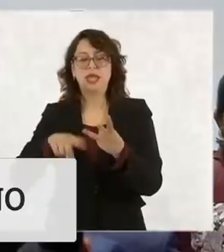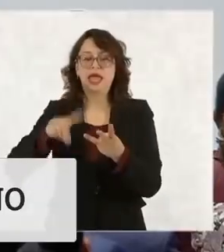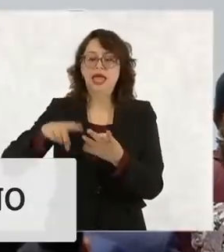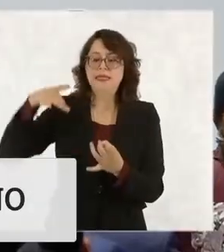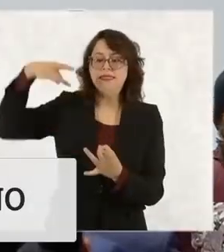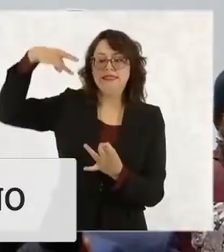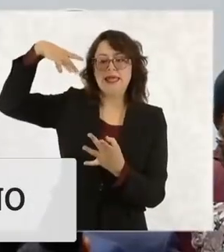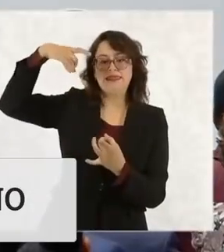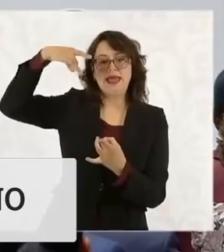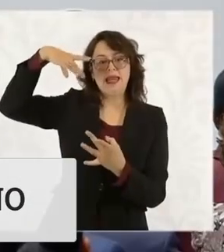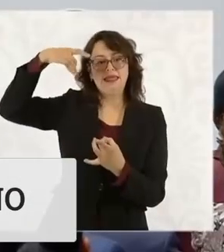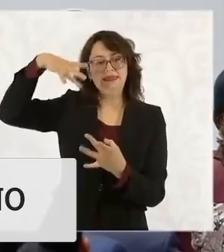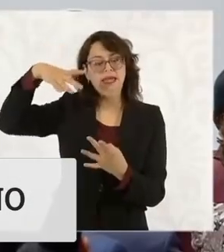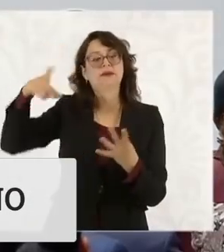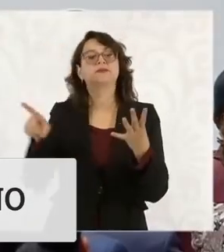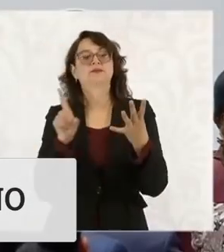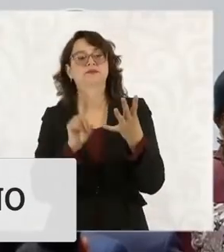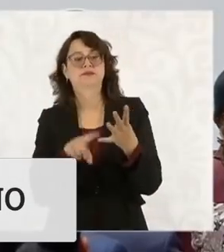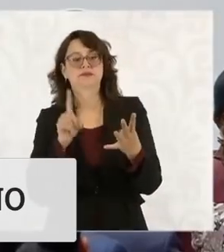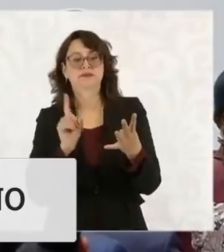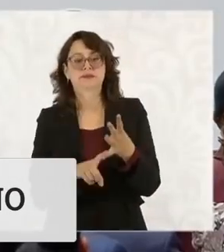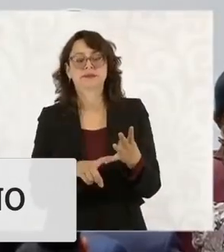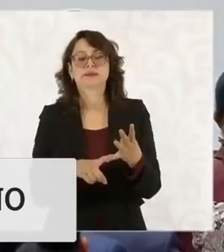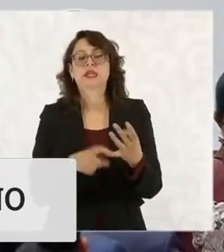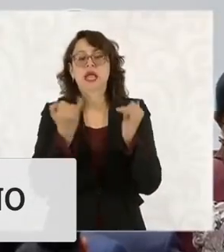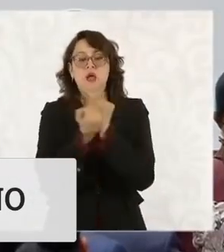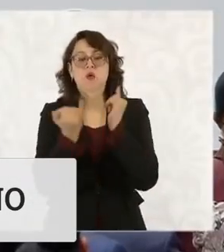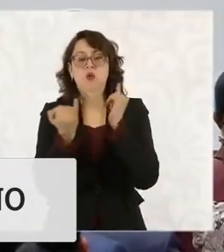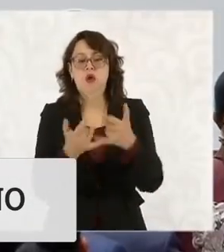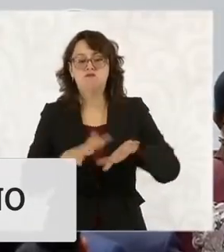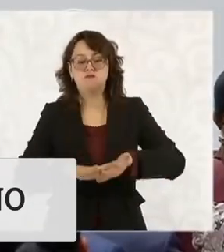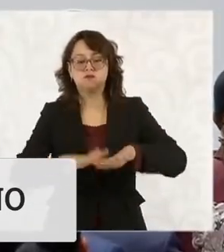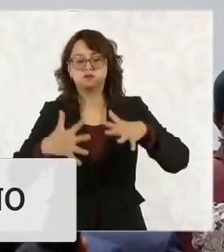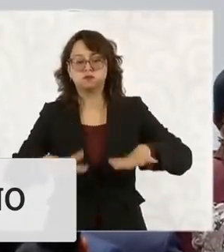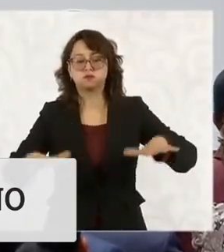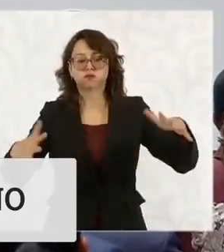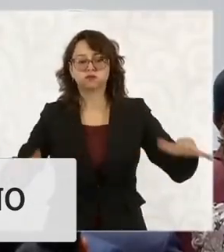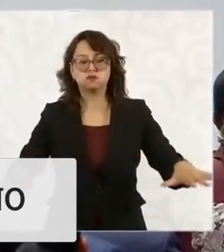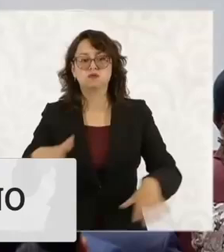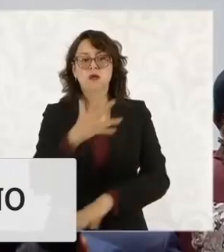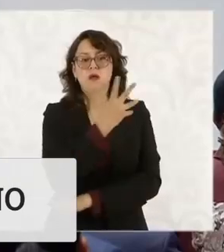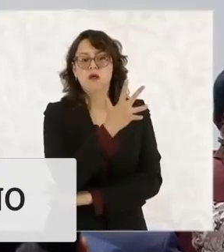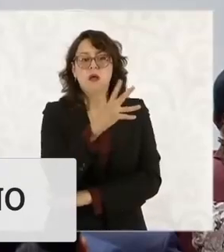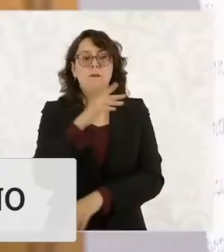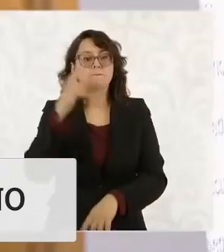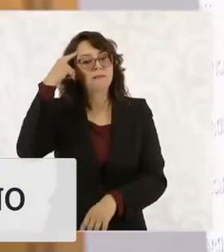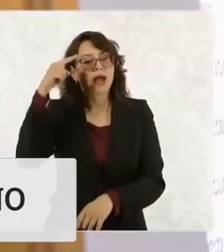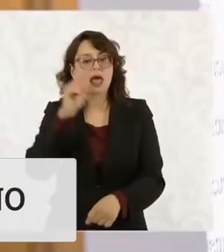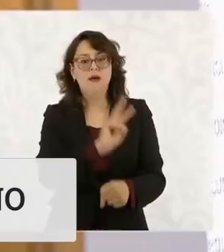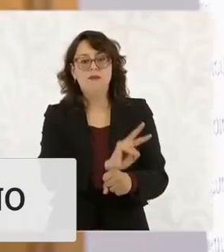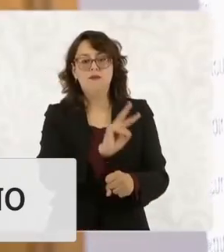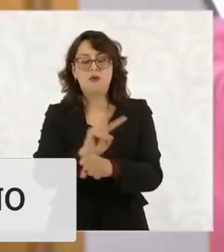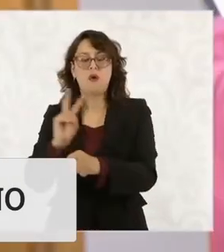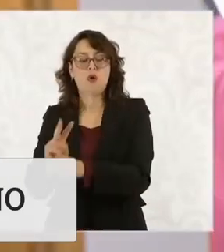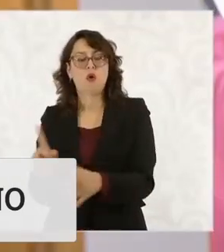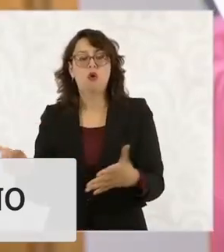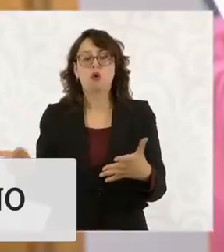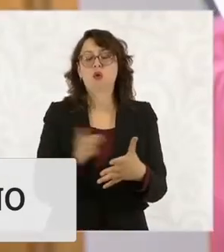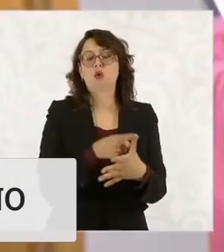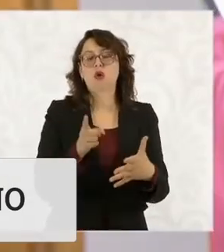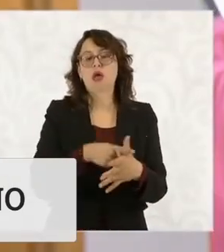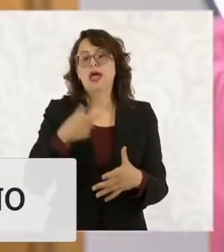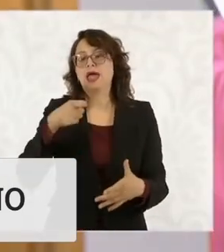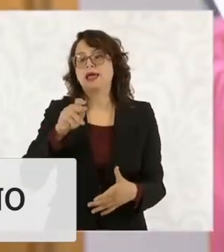observación Ixtli, el sistema metoceánico de monitoreo climático y protección civil, y Quetzal,